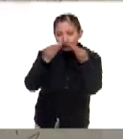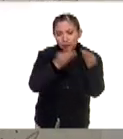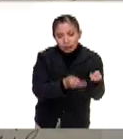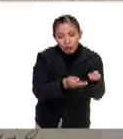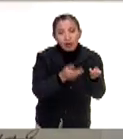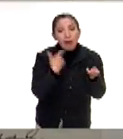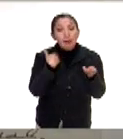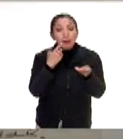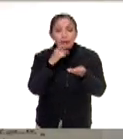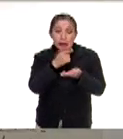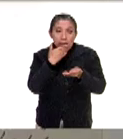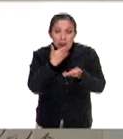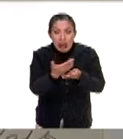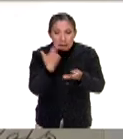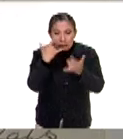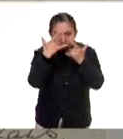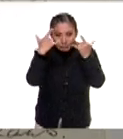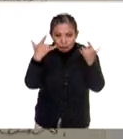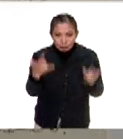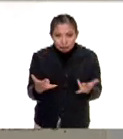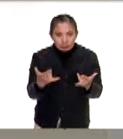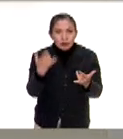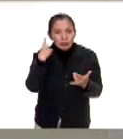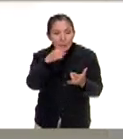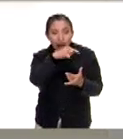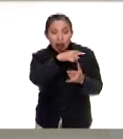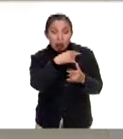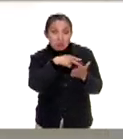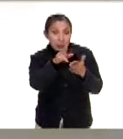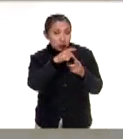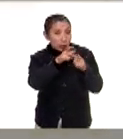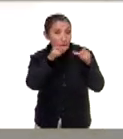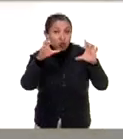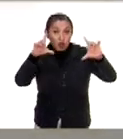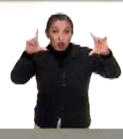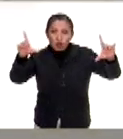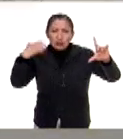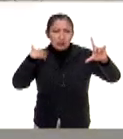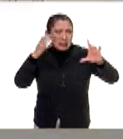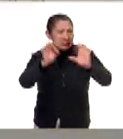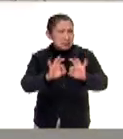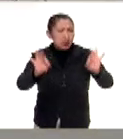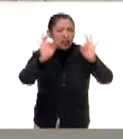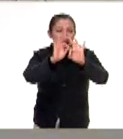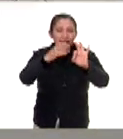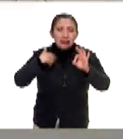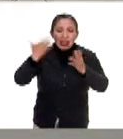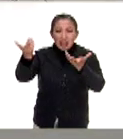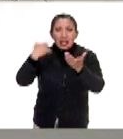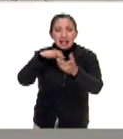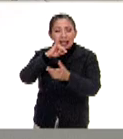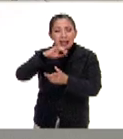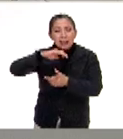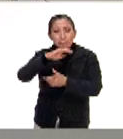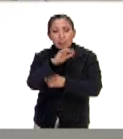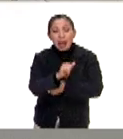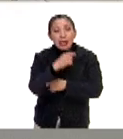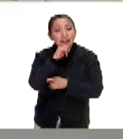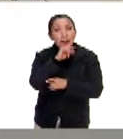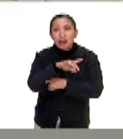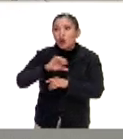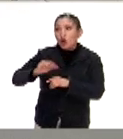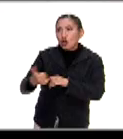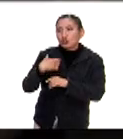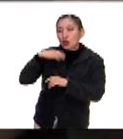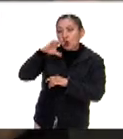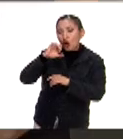que es una gran historia. Un gran cuadro, que es uno de los íconos hoy de la colección de Limba. Y está también